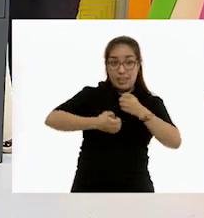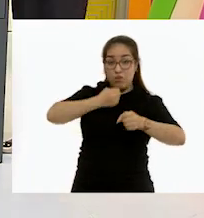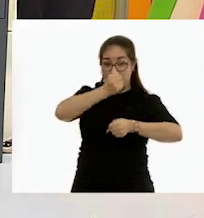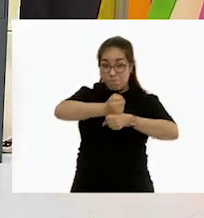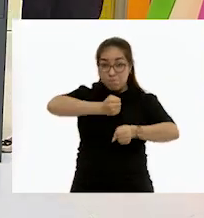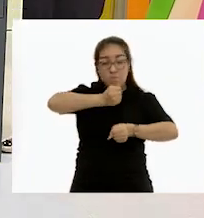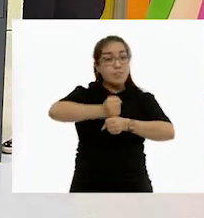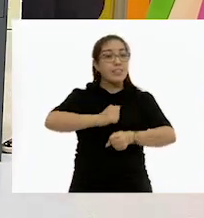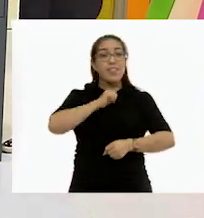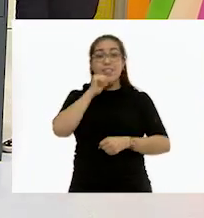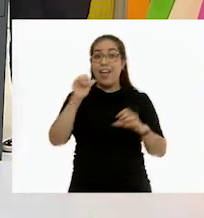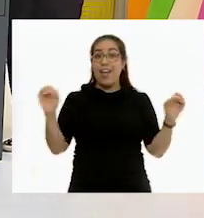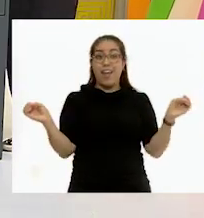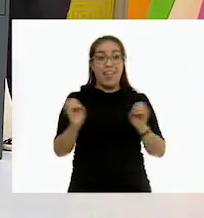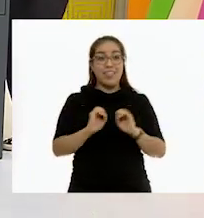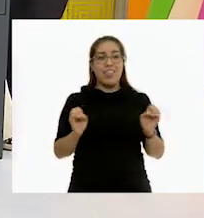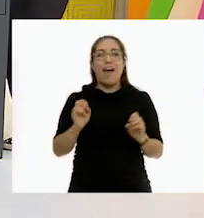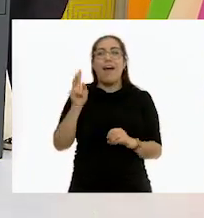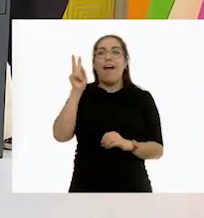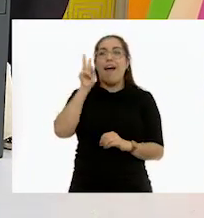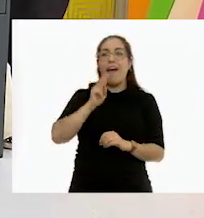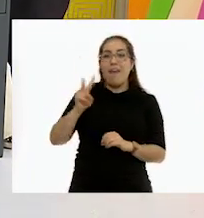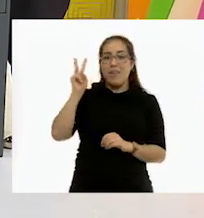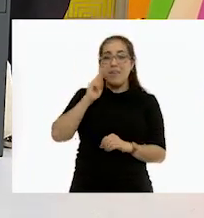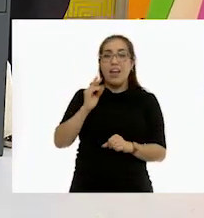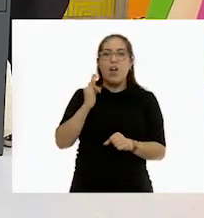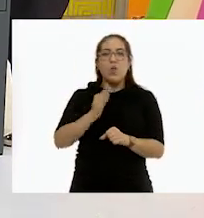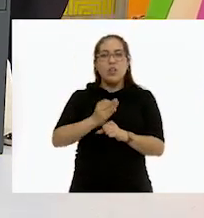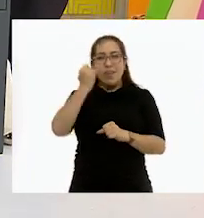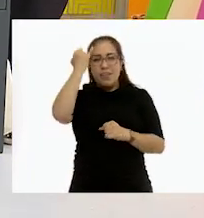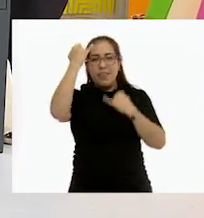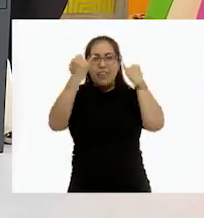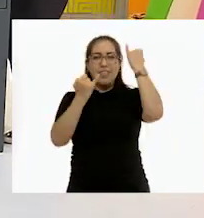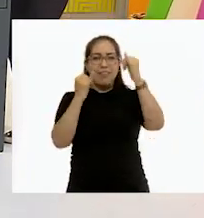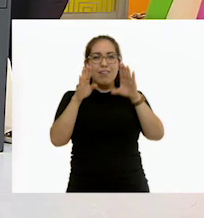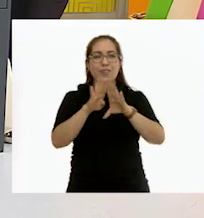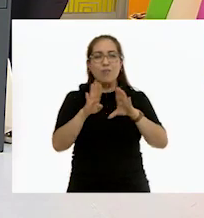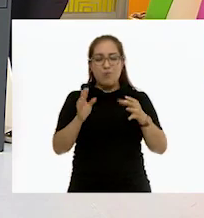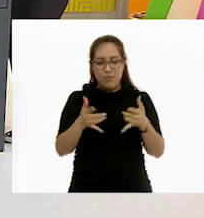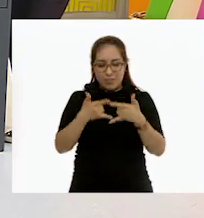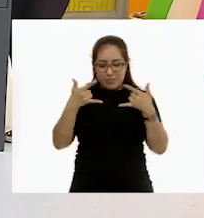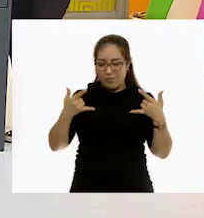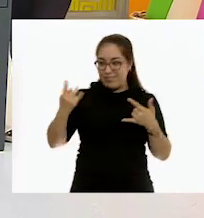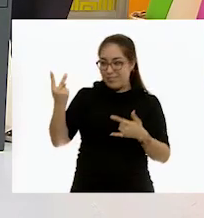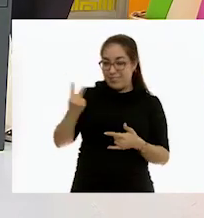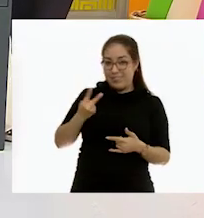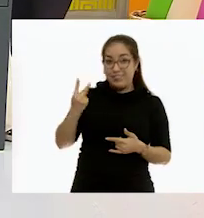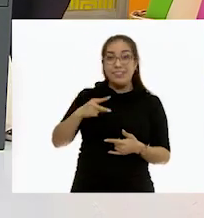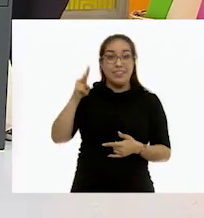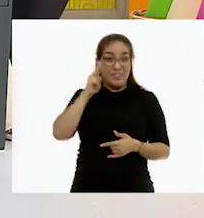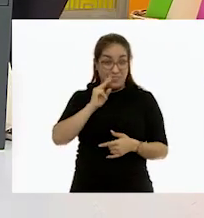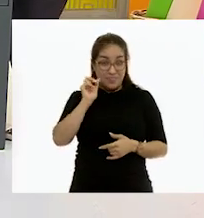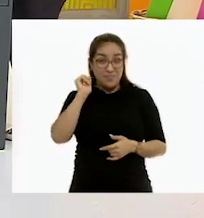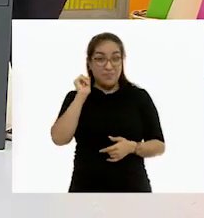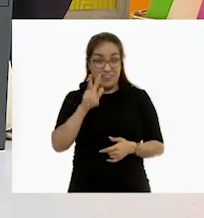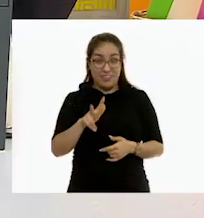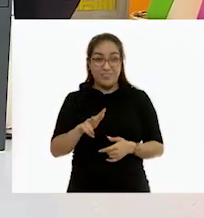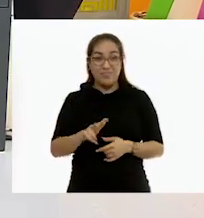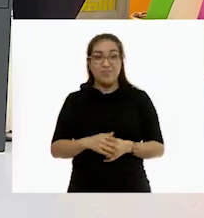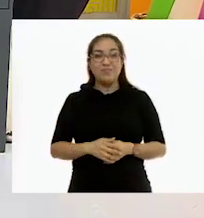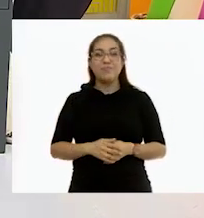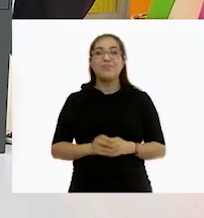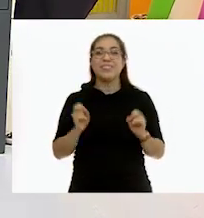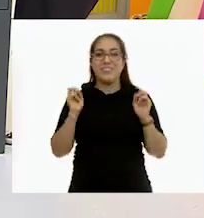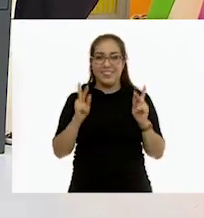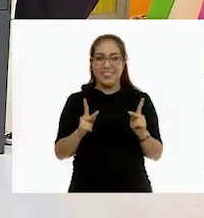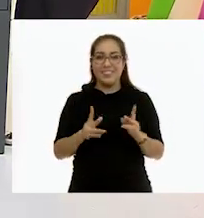seguro. Y pues vamos a tratar de inventar una historia aquí entre Ale y yo. ¿Ok, muy Ale? Muy bien, muy bueno, bien, estoy lista.